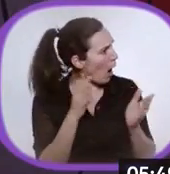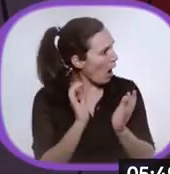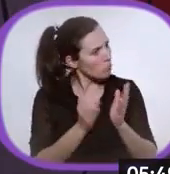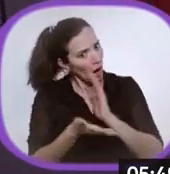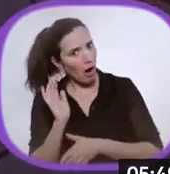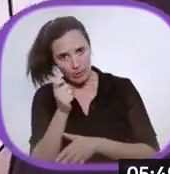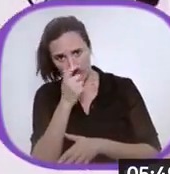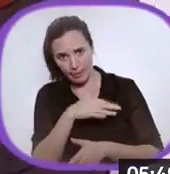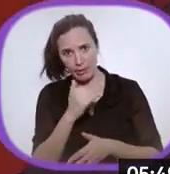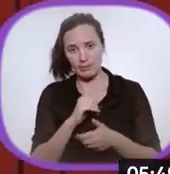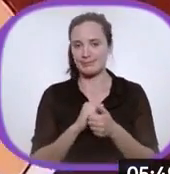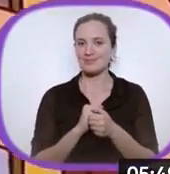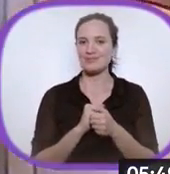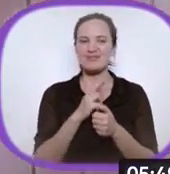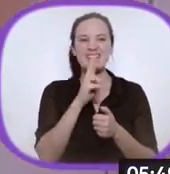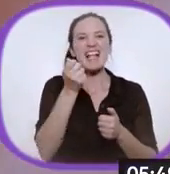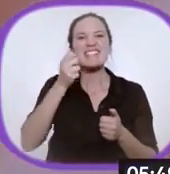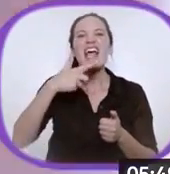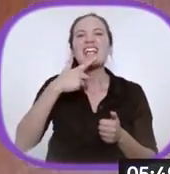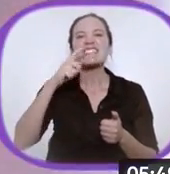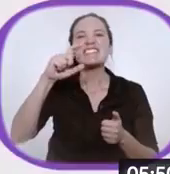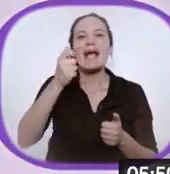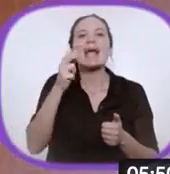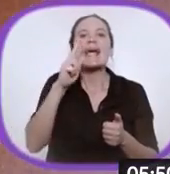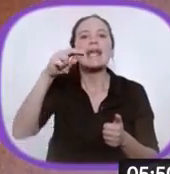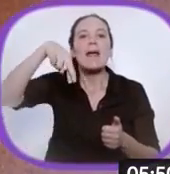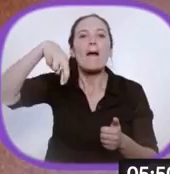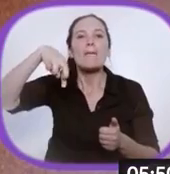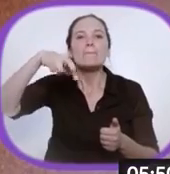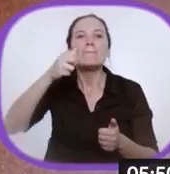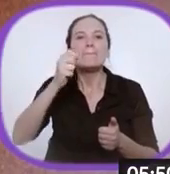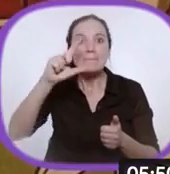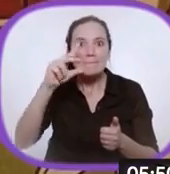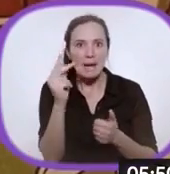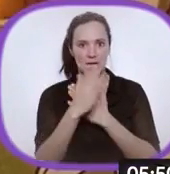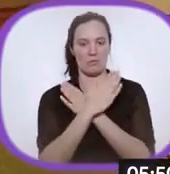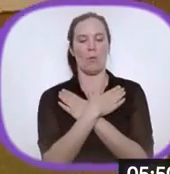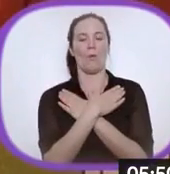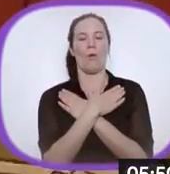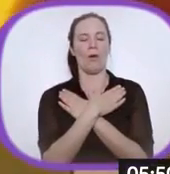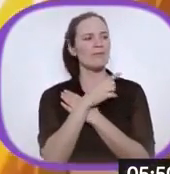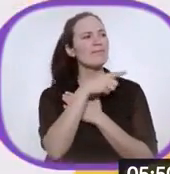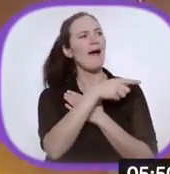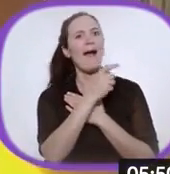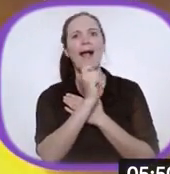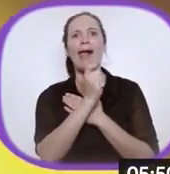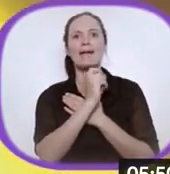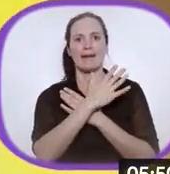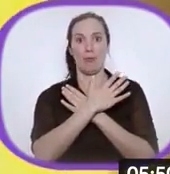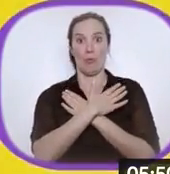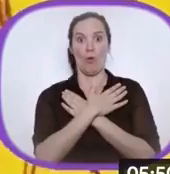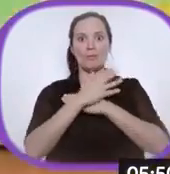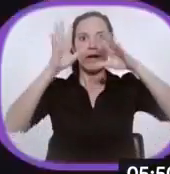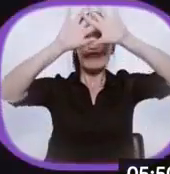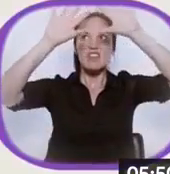inmediato. Conozcan a Raskar Capac, el que desencadena el fuego del cielo.